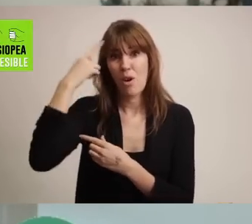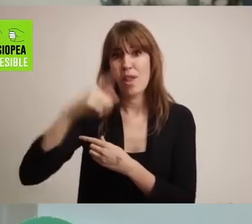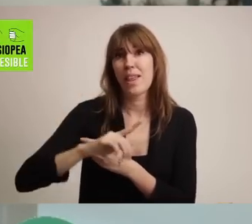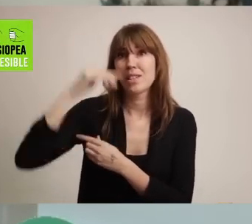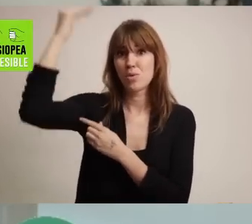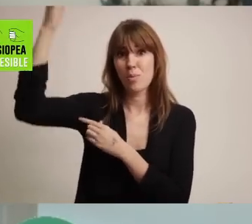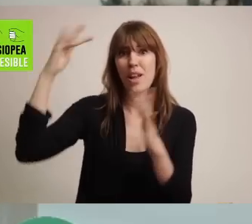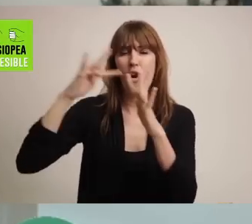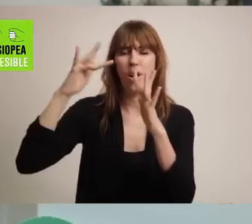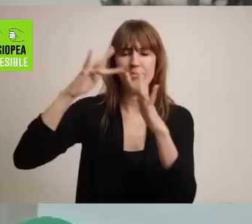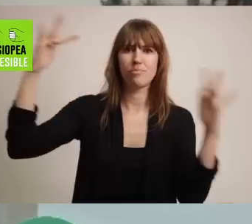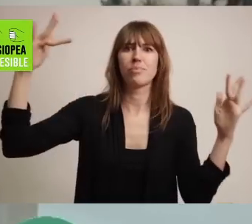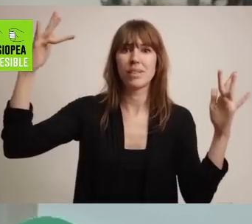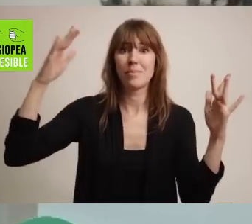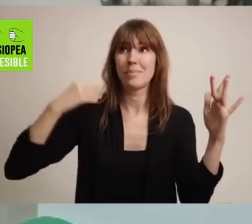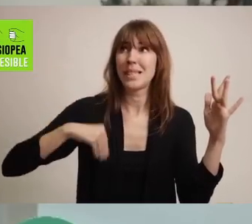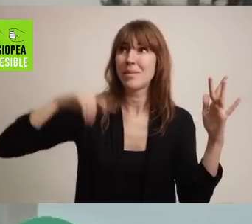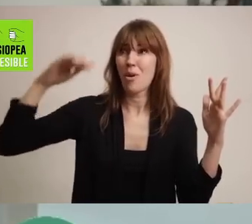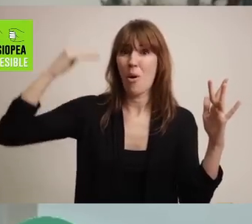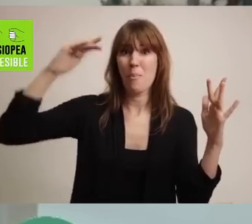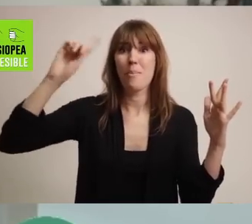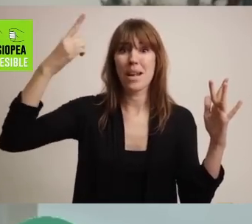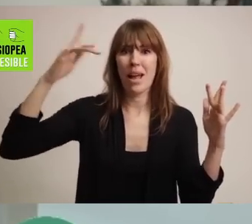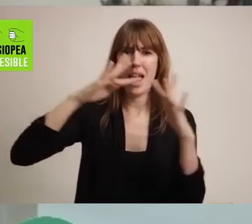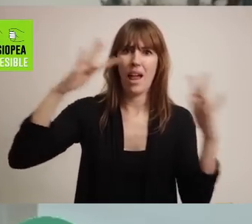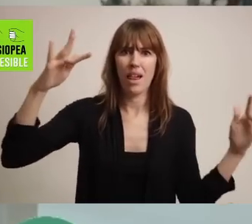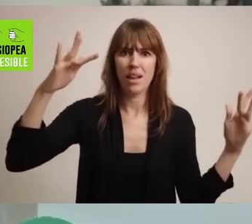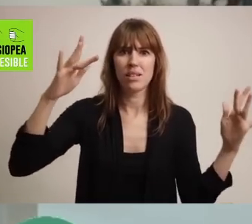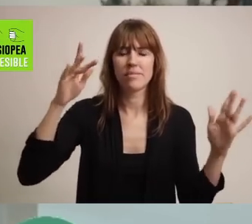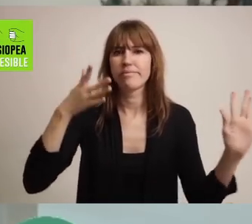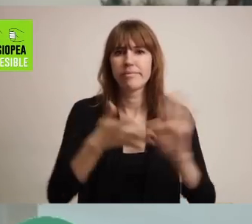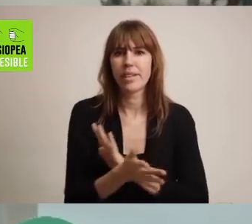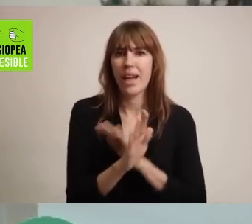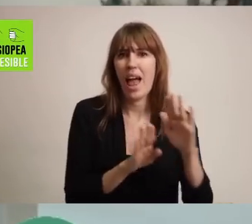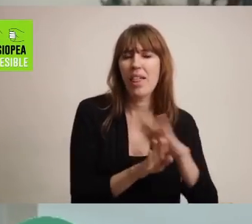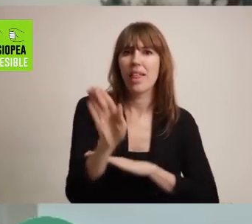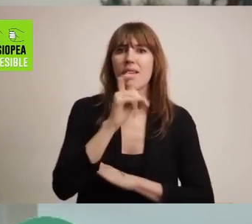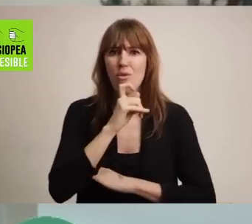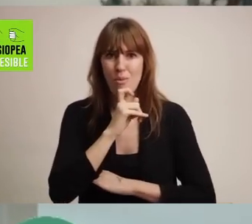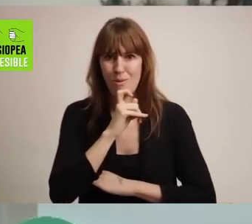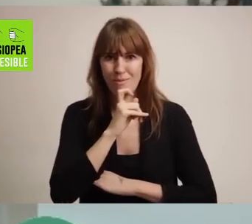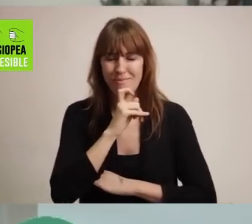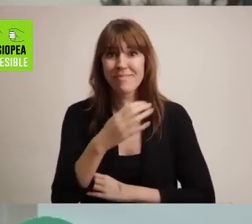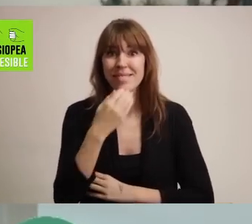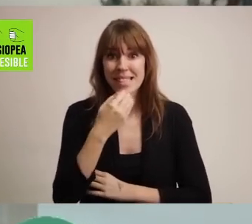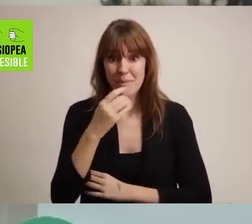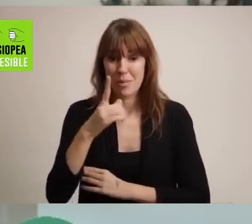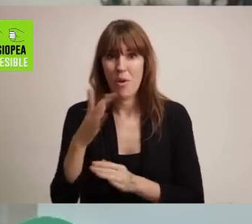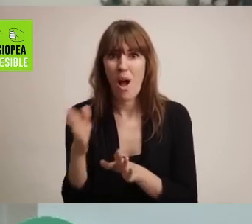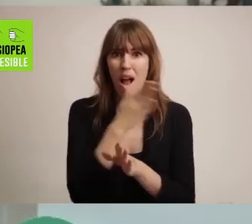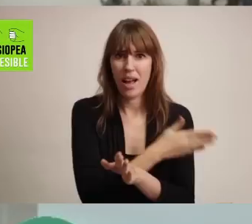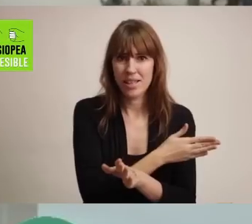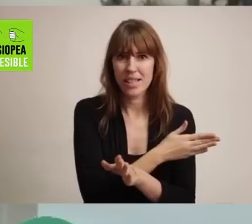está conectada con esa fuente primaria. Entonces, ¿cómo vamos a acceder a esa fuente primaria si lo que primero tenemos que hacer es conectar